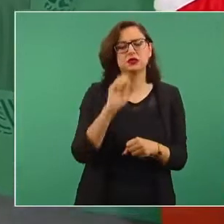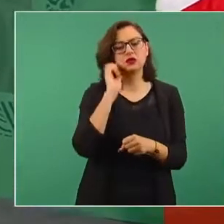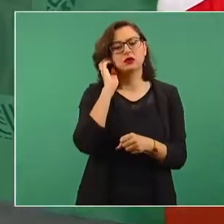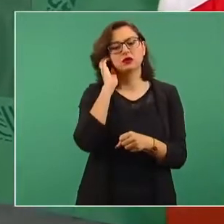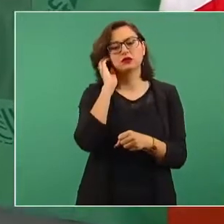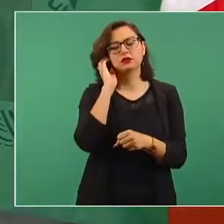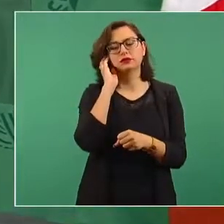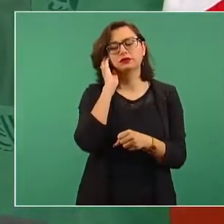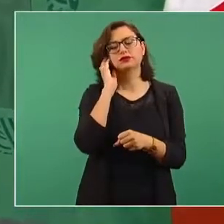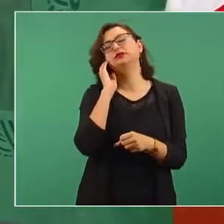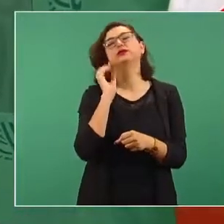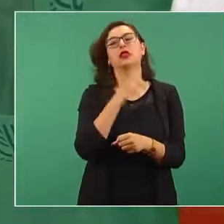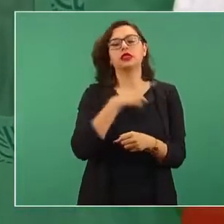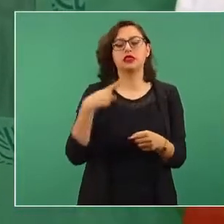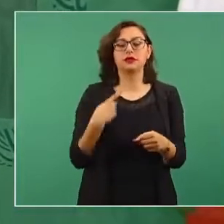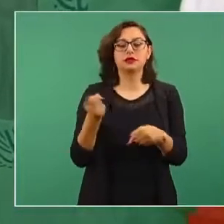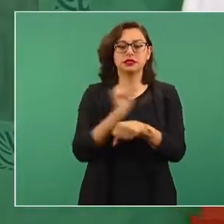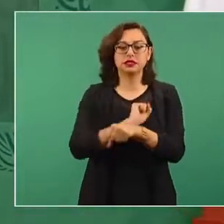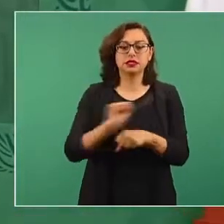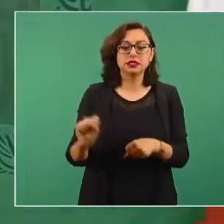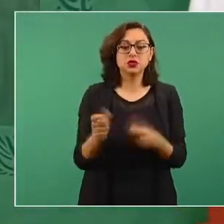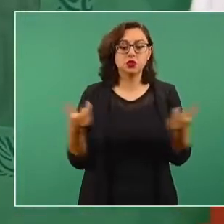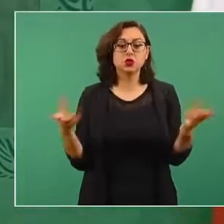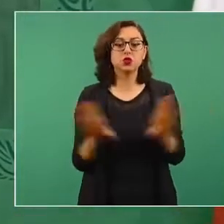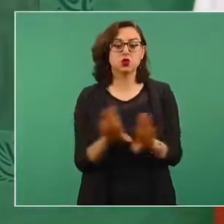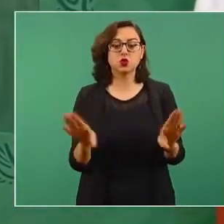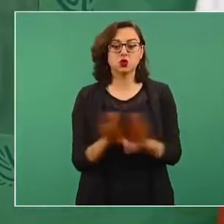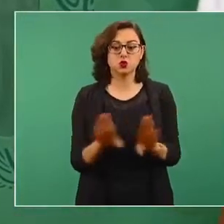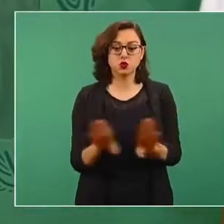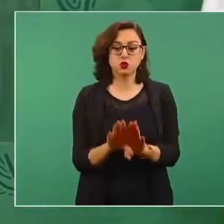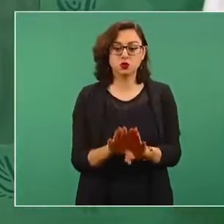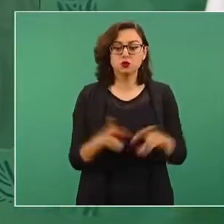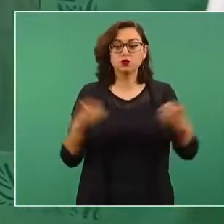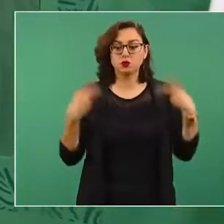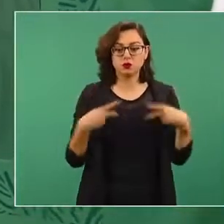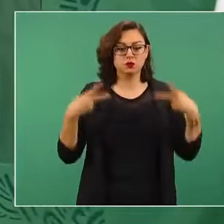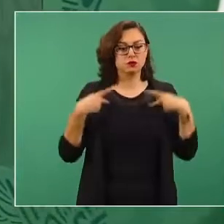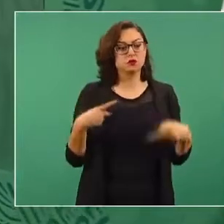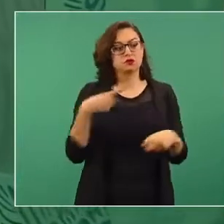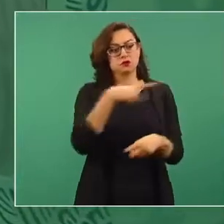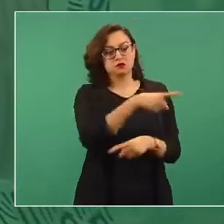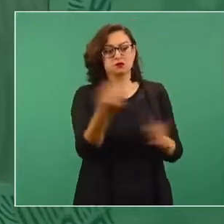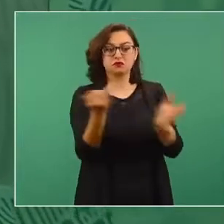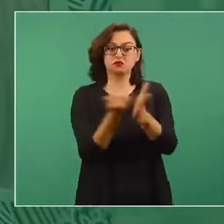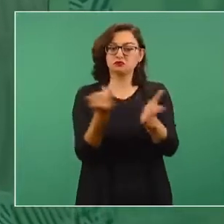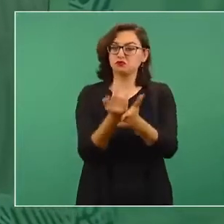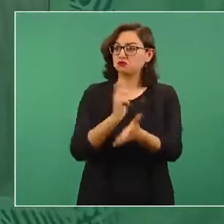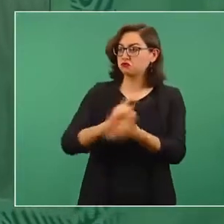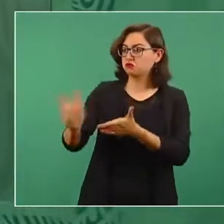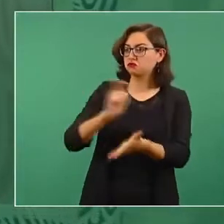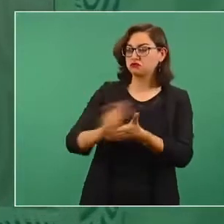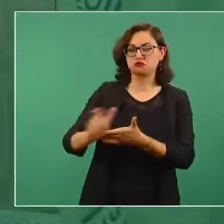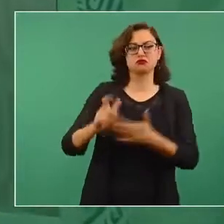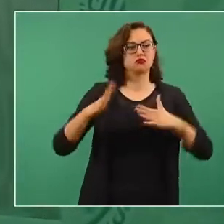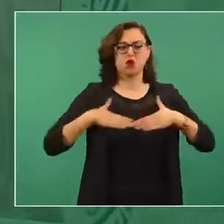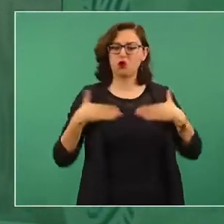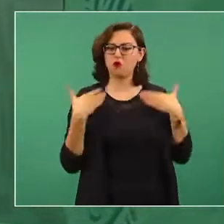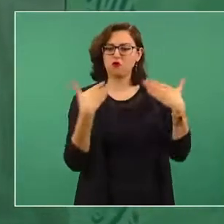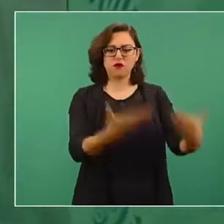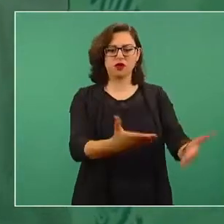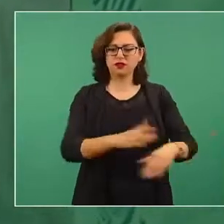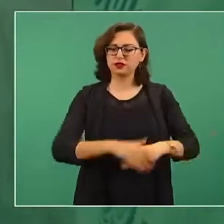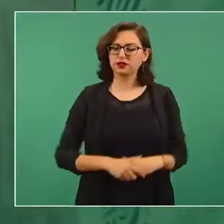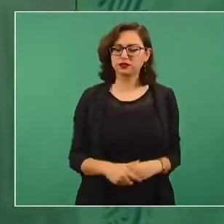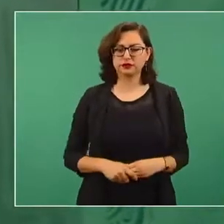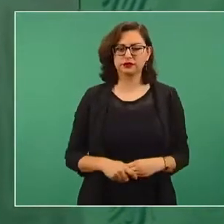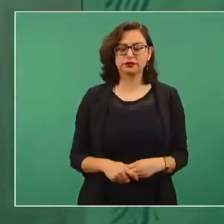de darle toda la confianza a los contribuyentes. Sobre todo,